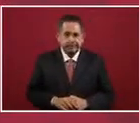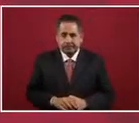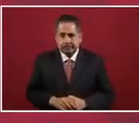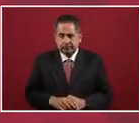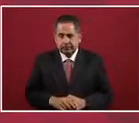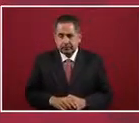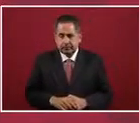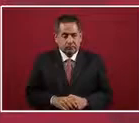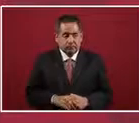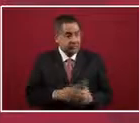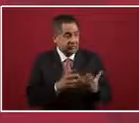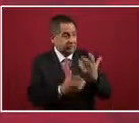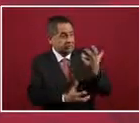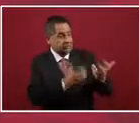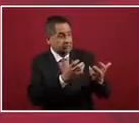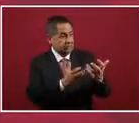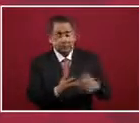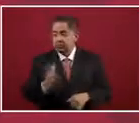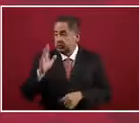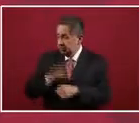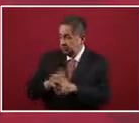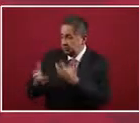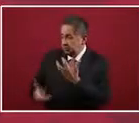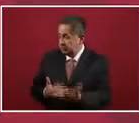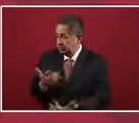No se puede apagar el fuego con el fuego.